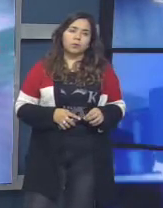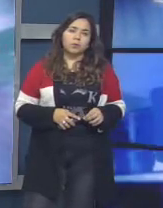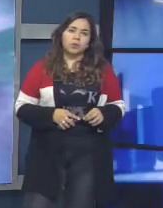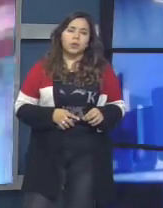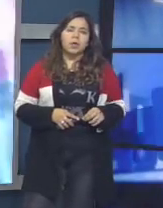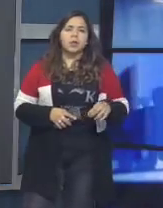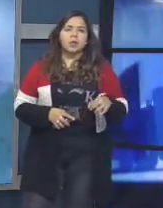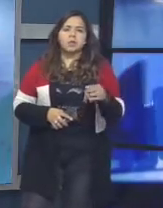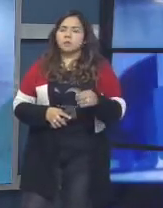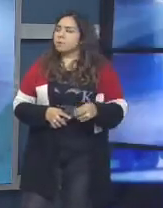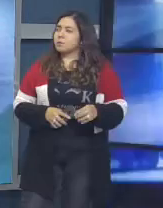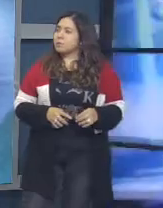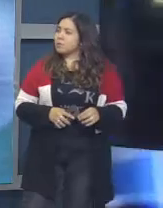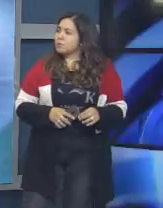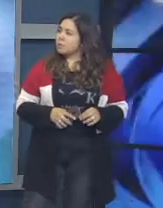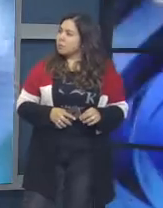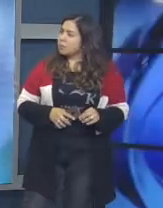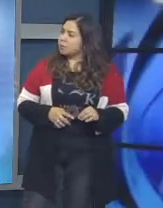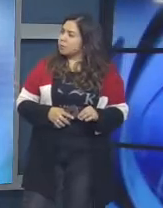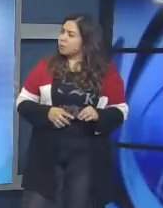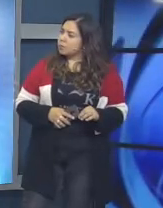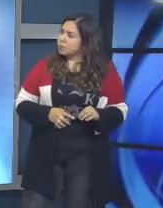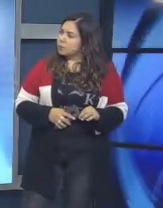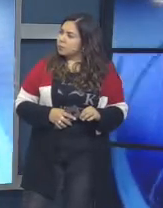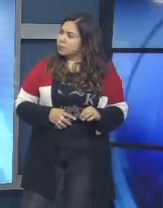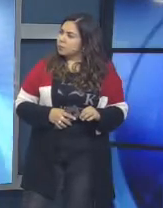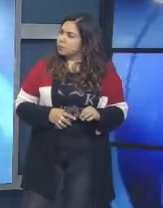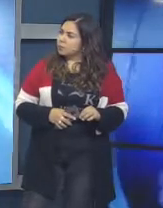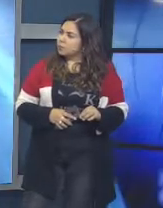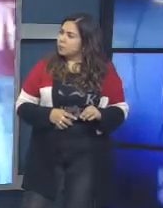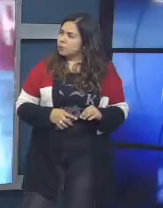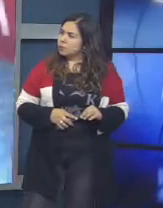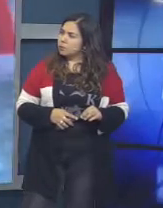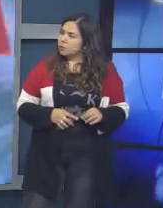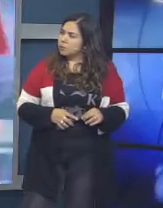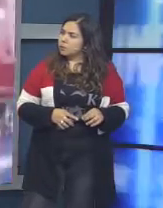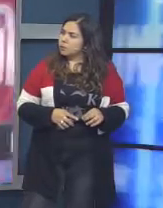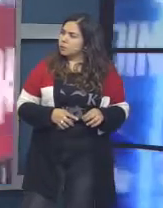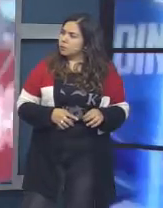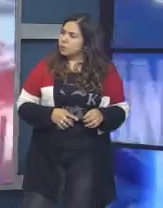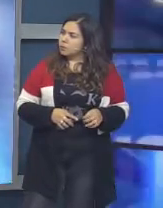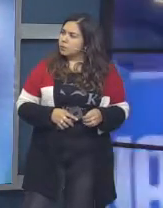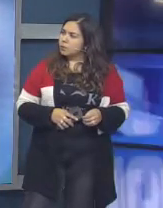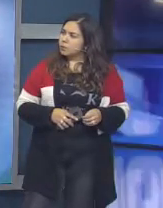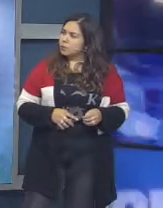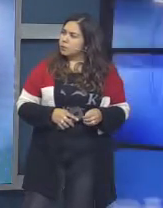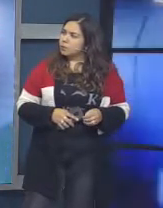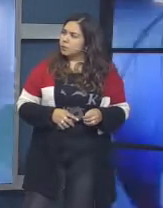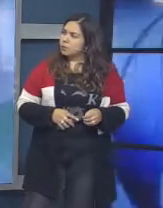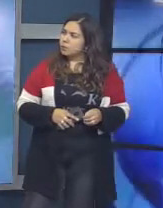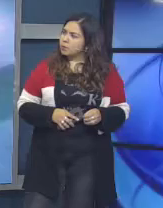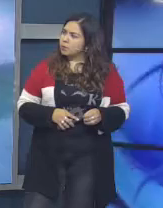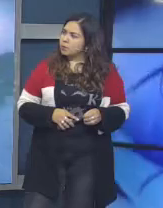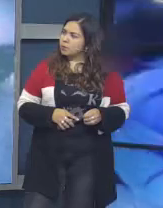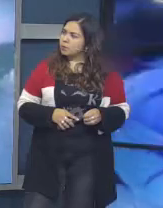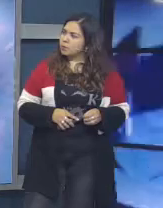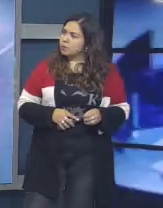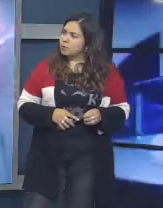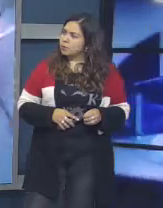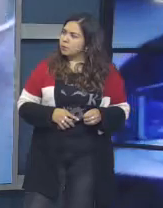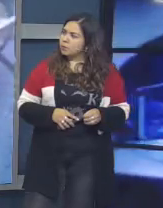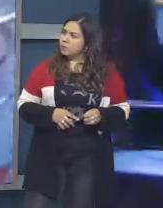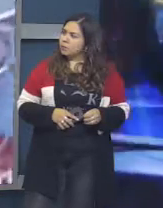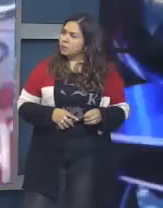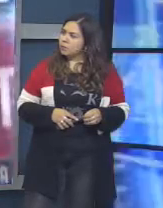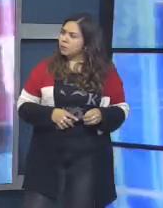viajes. Ariel, usted recién decía que lo que pueda llegar a suceder más adelante, al no tener